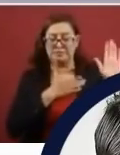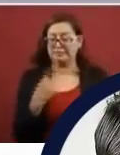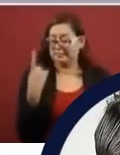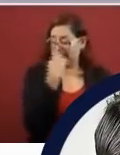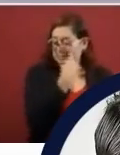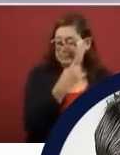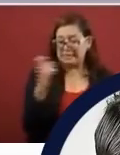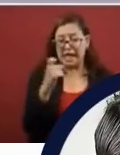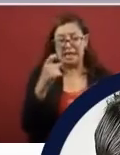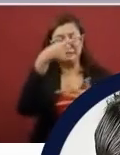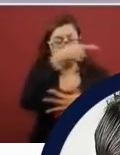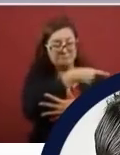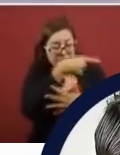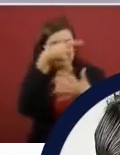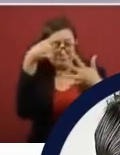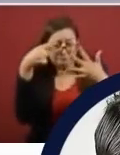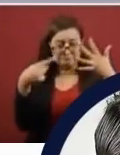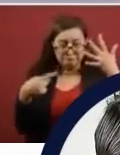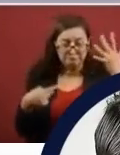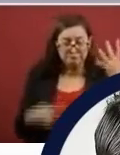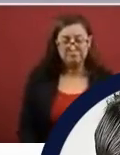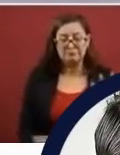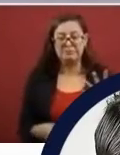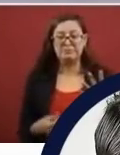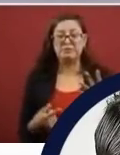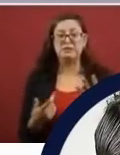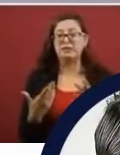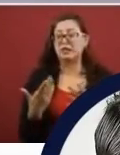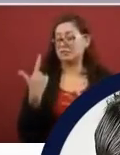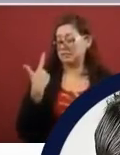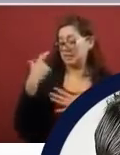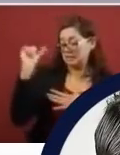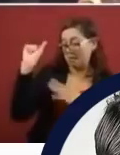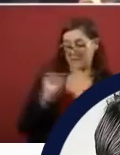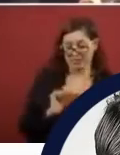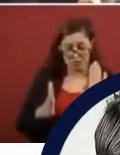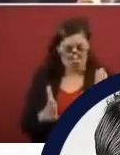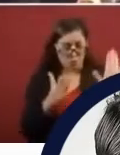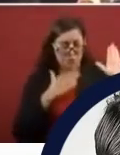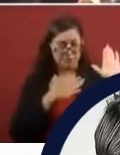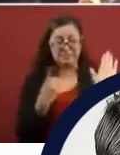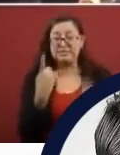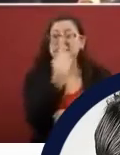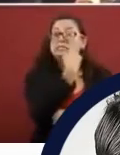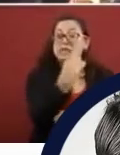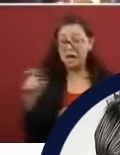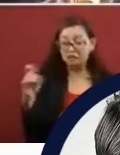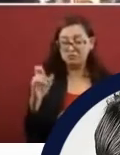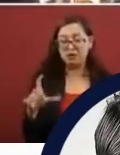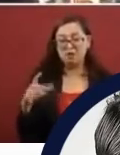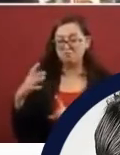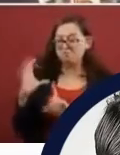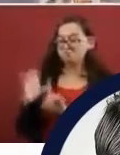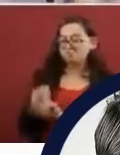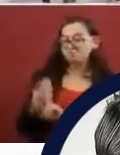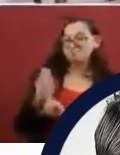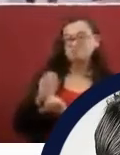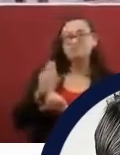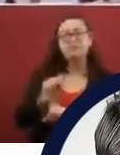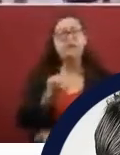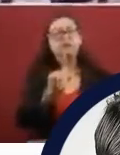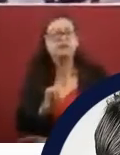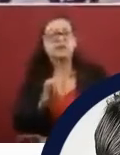el gran relato de lo que durante 15, 20 años llamamos la transición, y el presidente está permanentemente confrontándolo. Entonces, al INCO